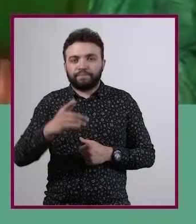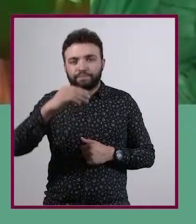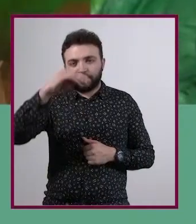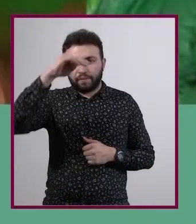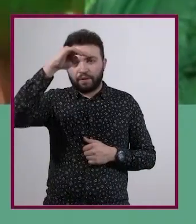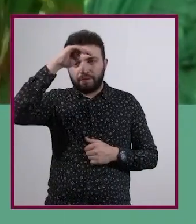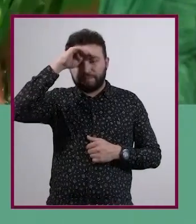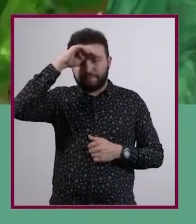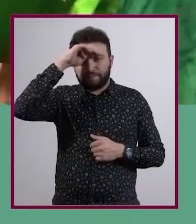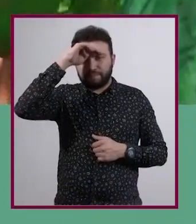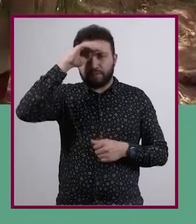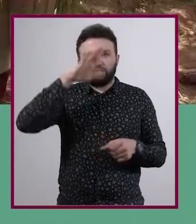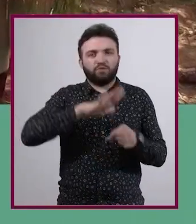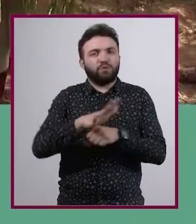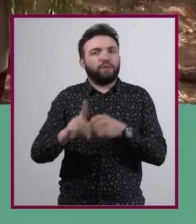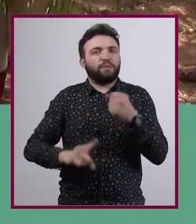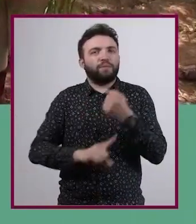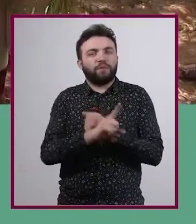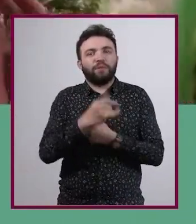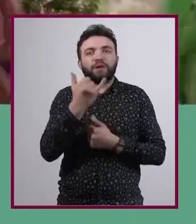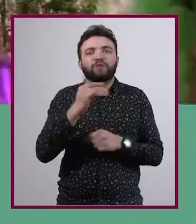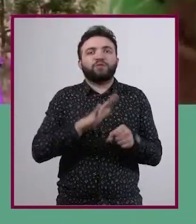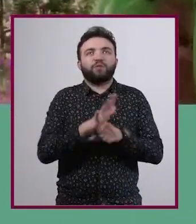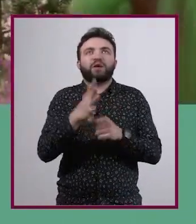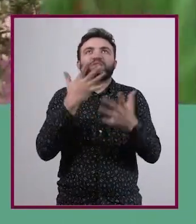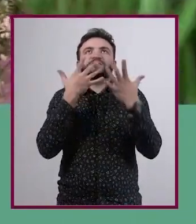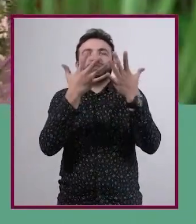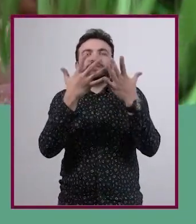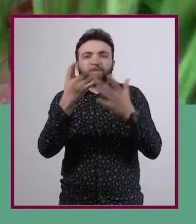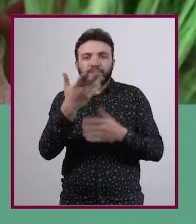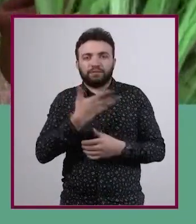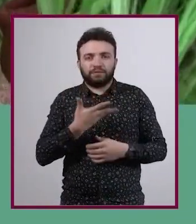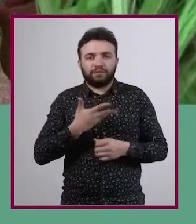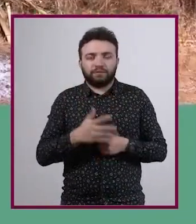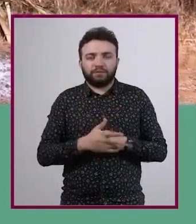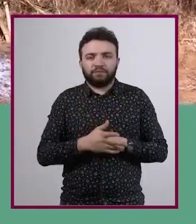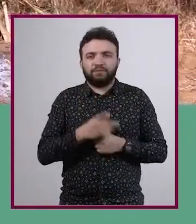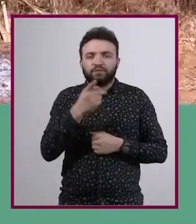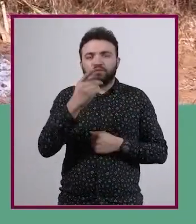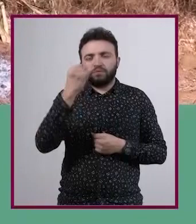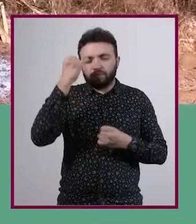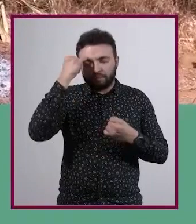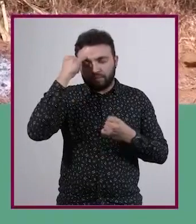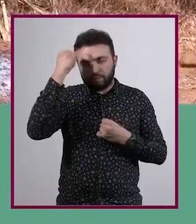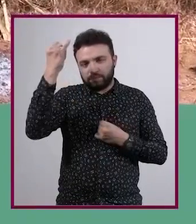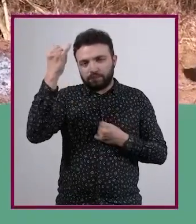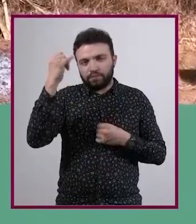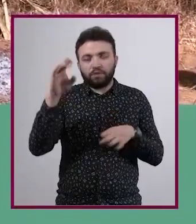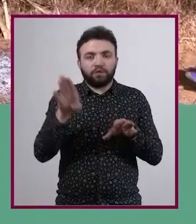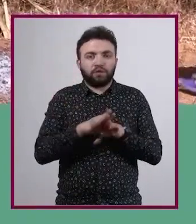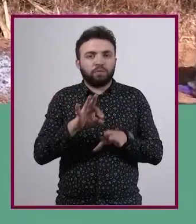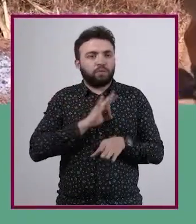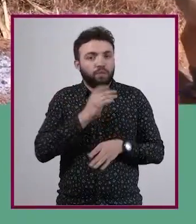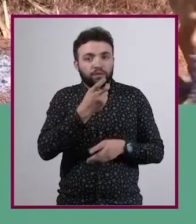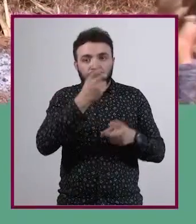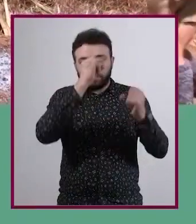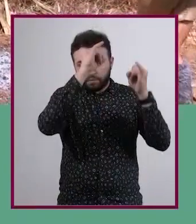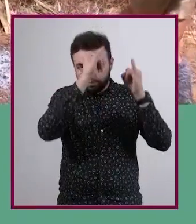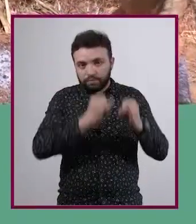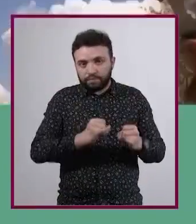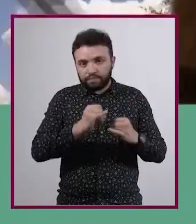Piensen qué conflictos y qué añoranzas tienen y traten de imaginar cómo estos